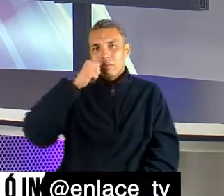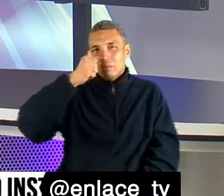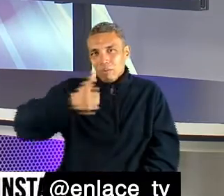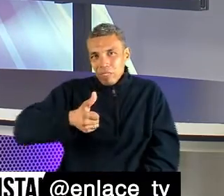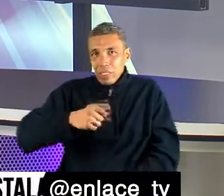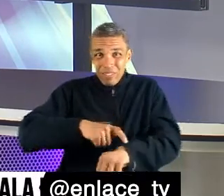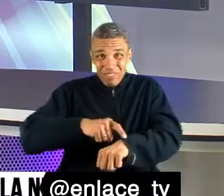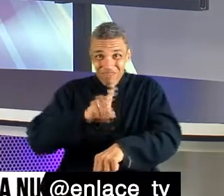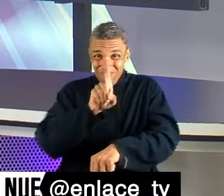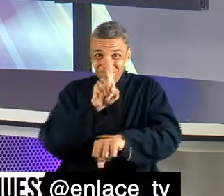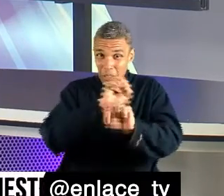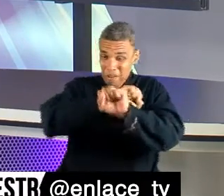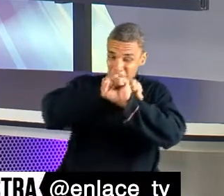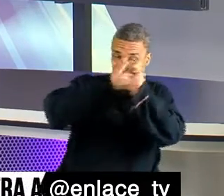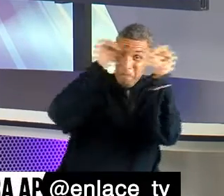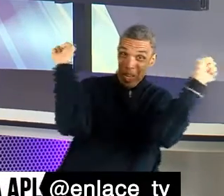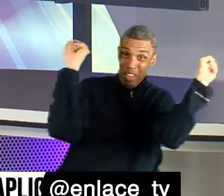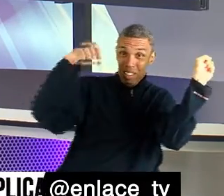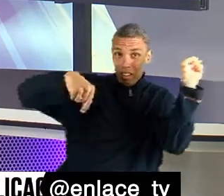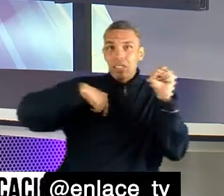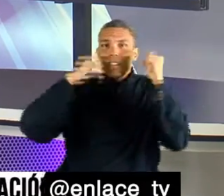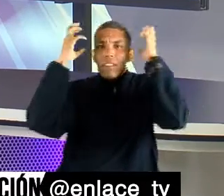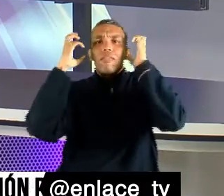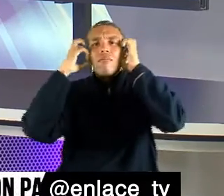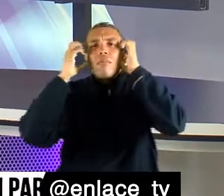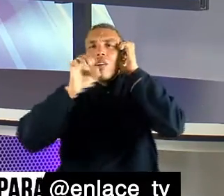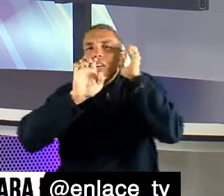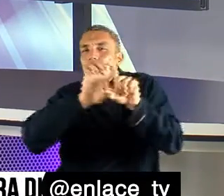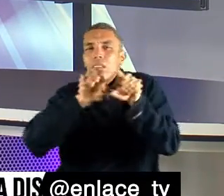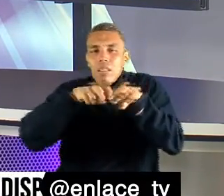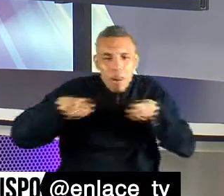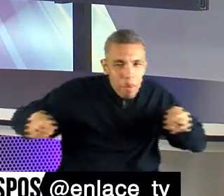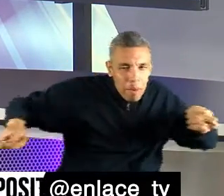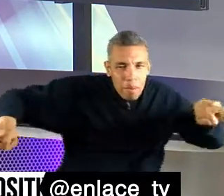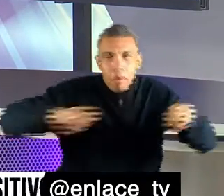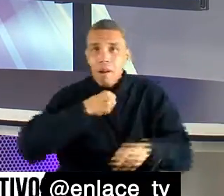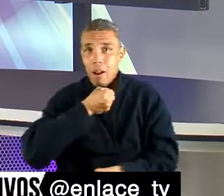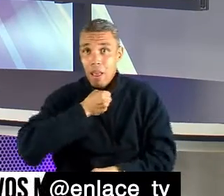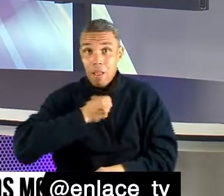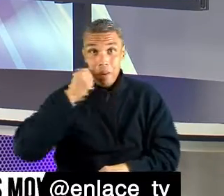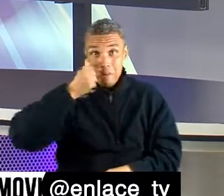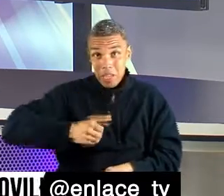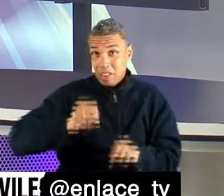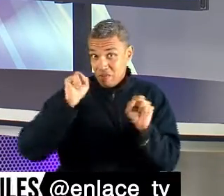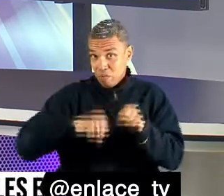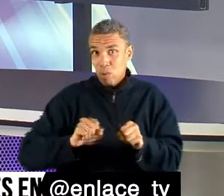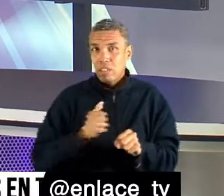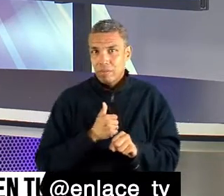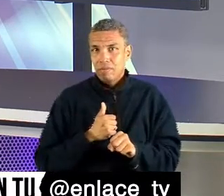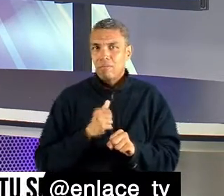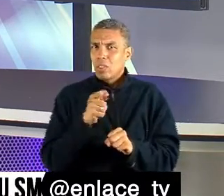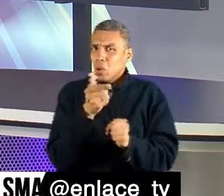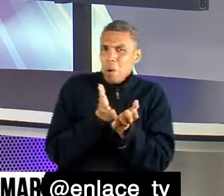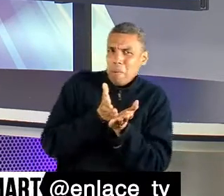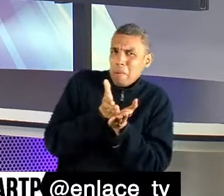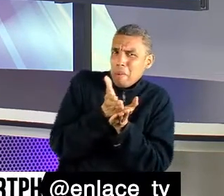muy temprano a las 6 de la mañana con todo el equipo periodístico de Enlace Radio, porque las noticias no duermen y usted necesita salir de su